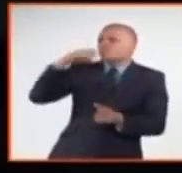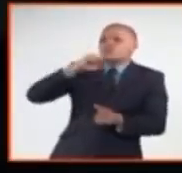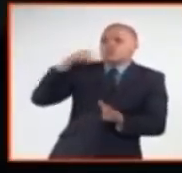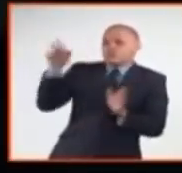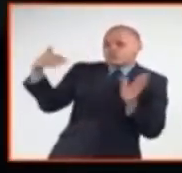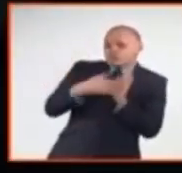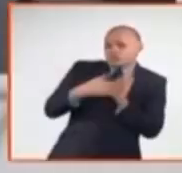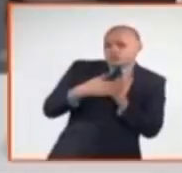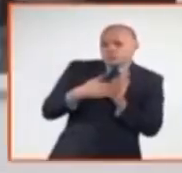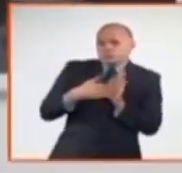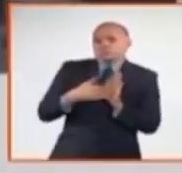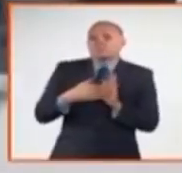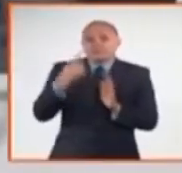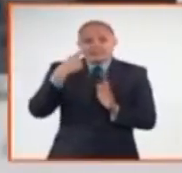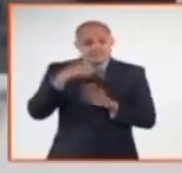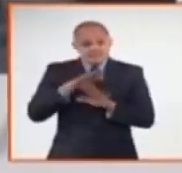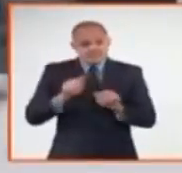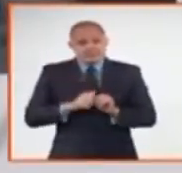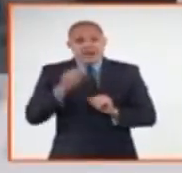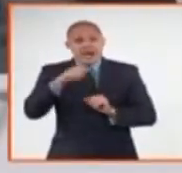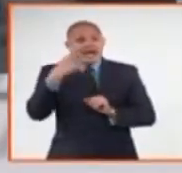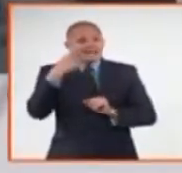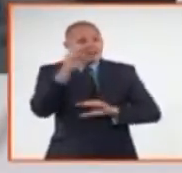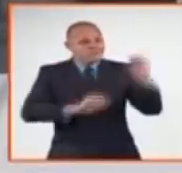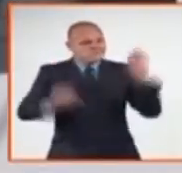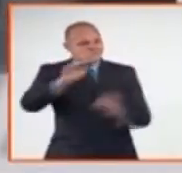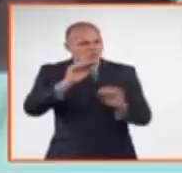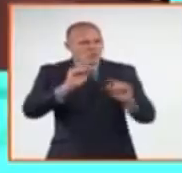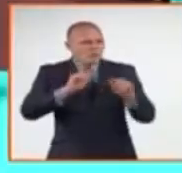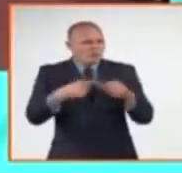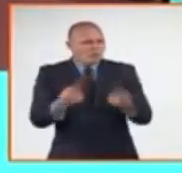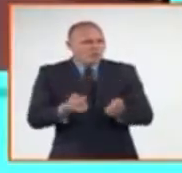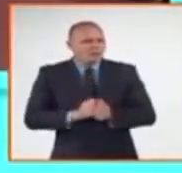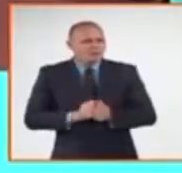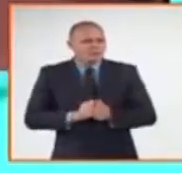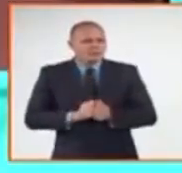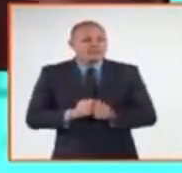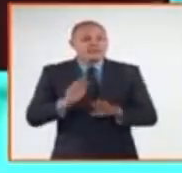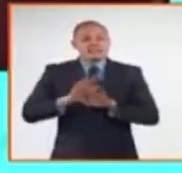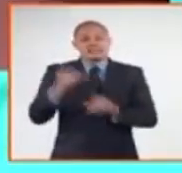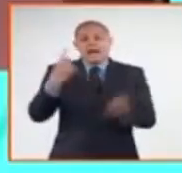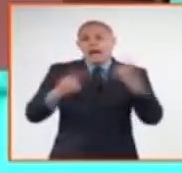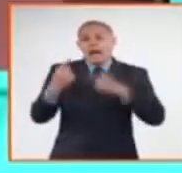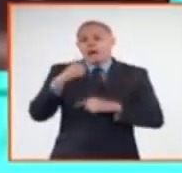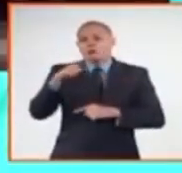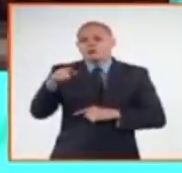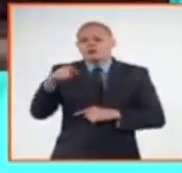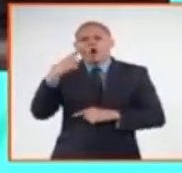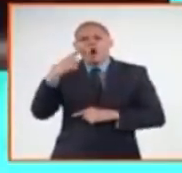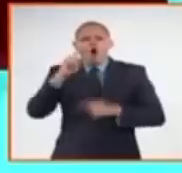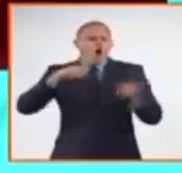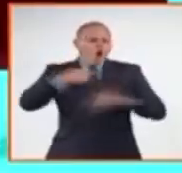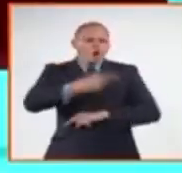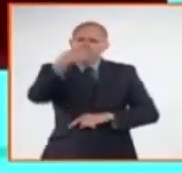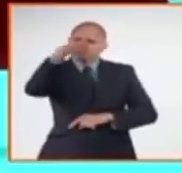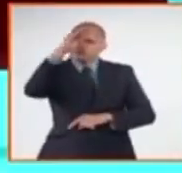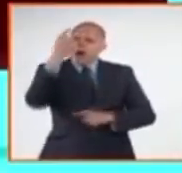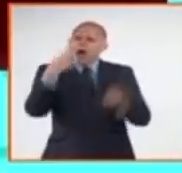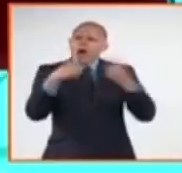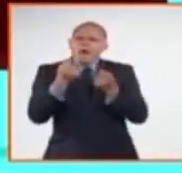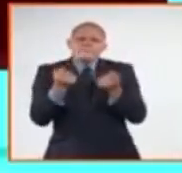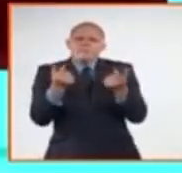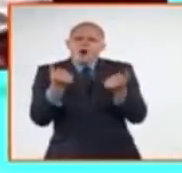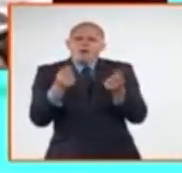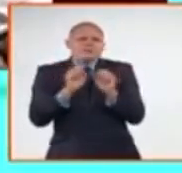asimetrías mediáticas y el porqué se hacen virales ciertas campañas contra cuba mientras las realidades